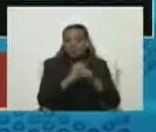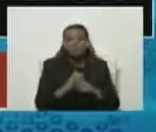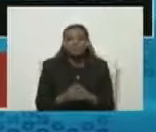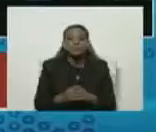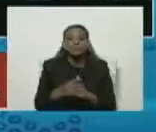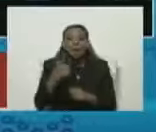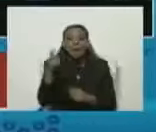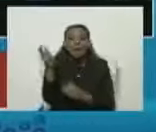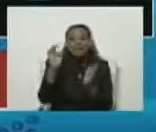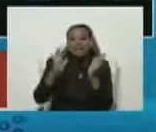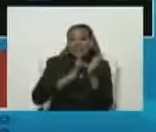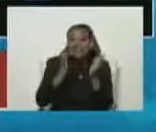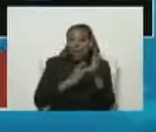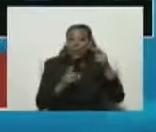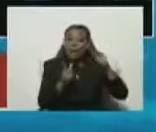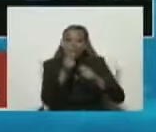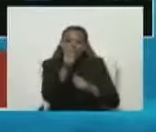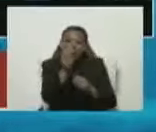Prendan los celulares.